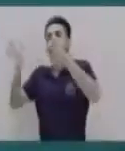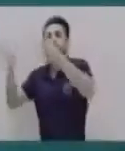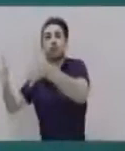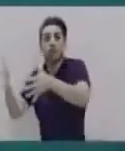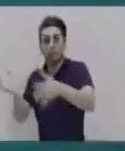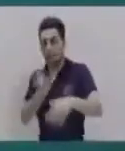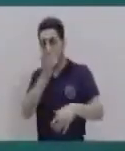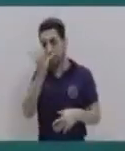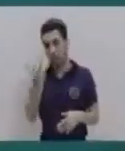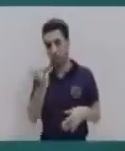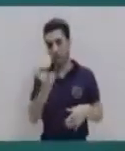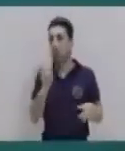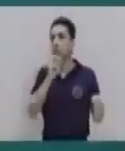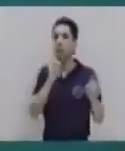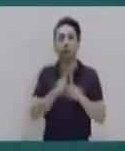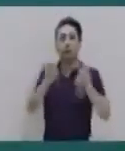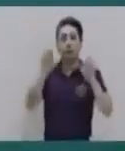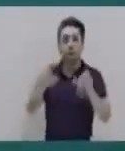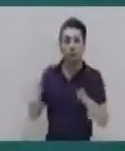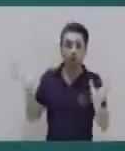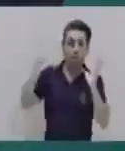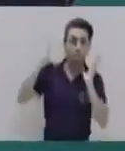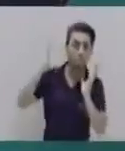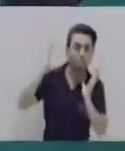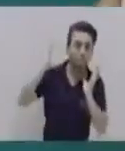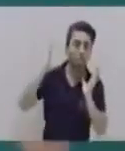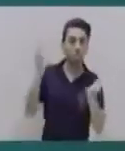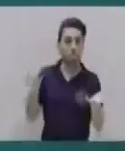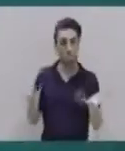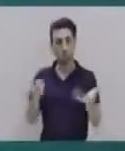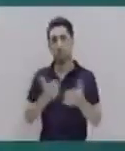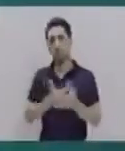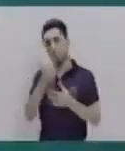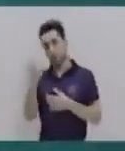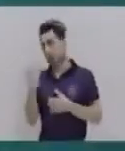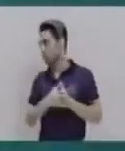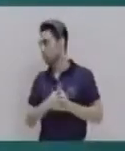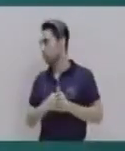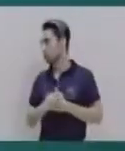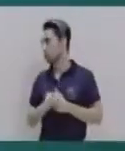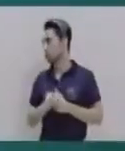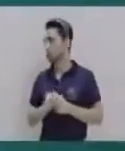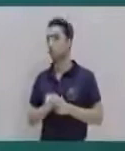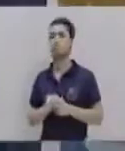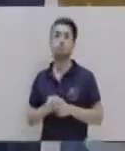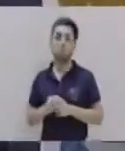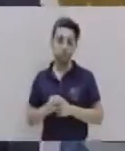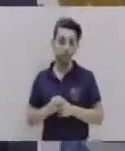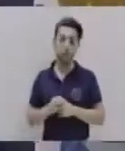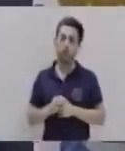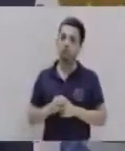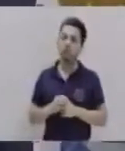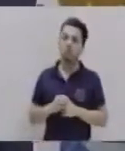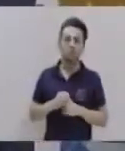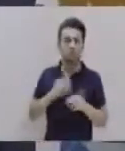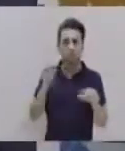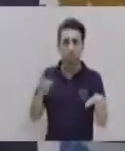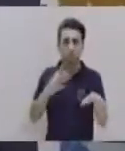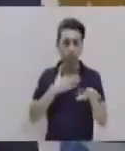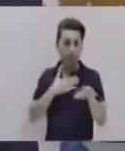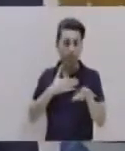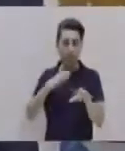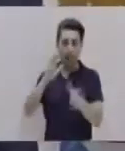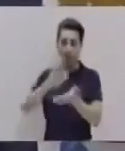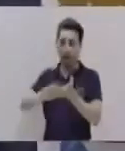las cajas de manzanas? Ok. Todos estos se llaman gastos. ¿Cómo se llaman? Gastos. Muy bien. La venta son